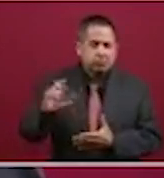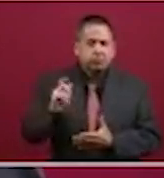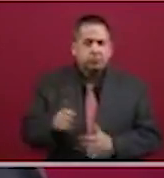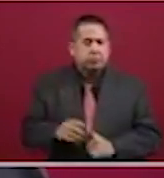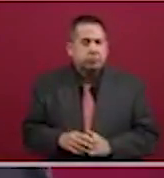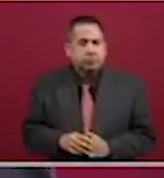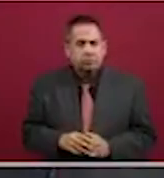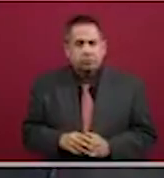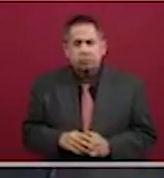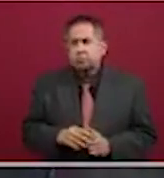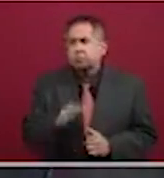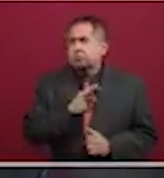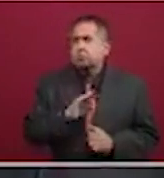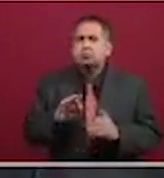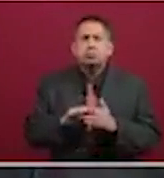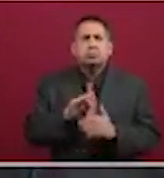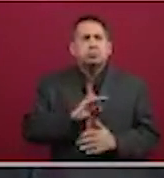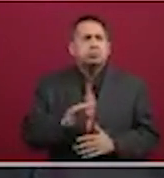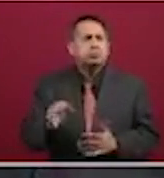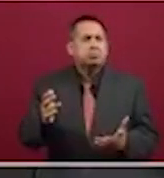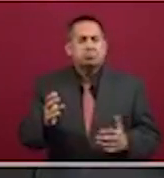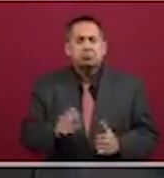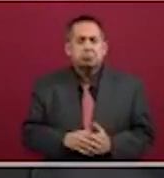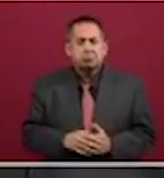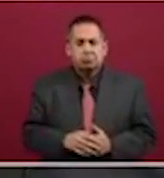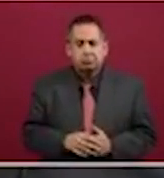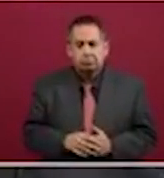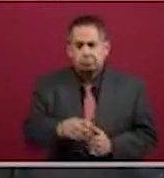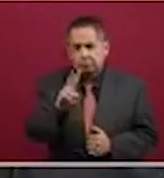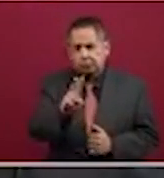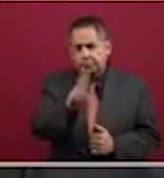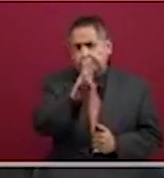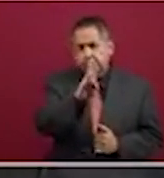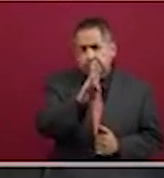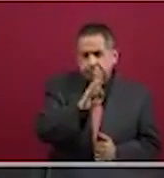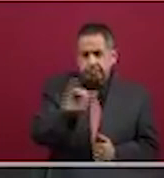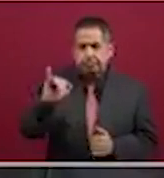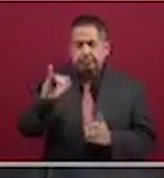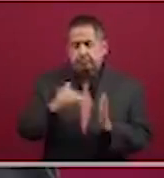de cerca d 2 billones